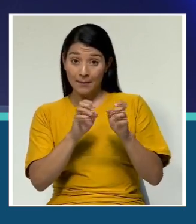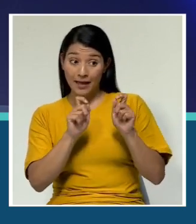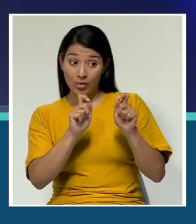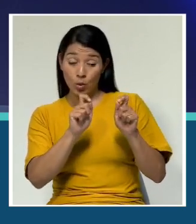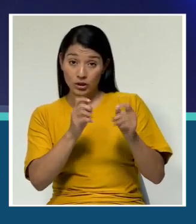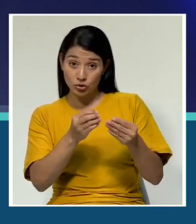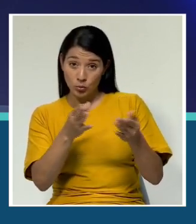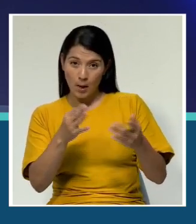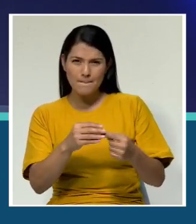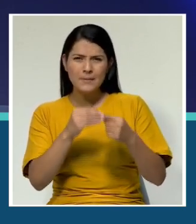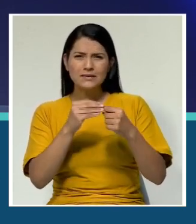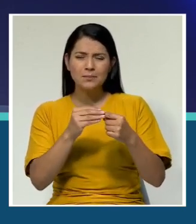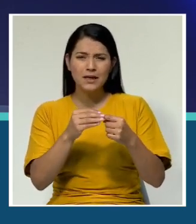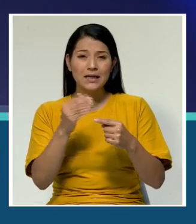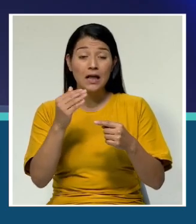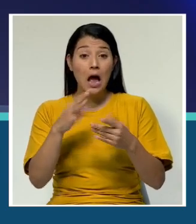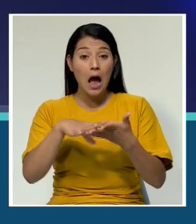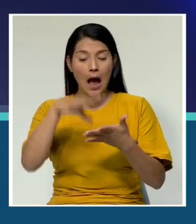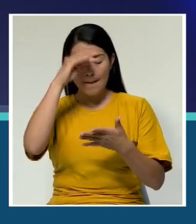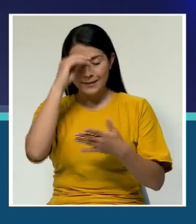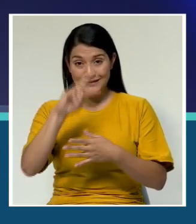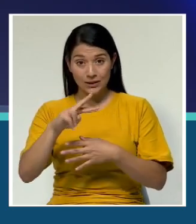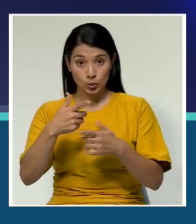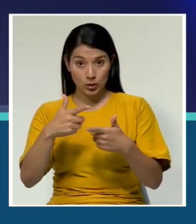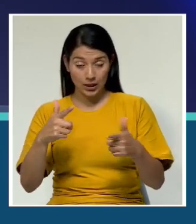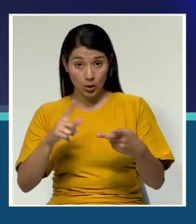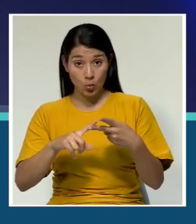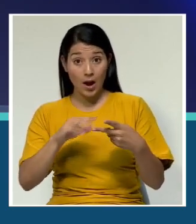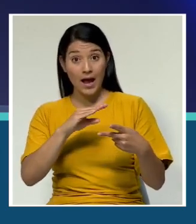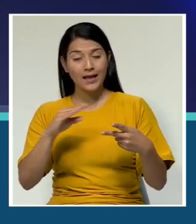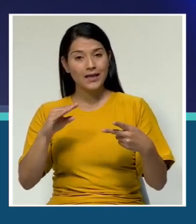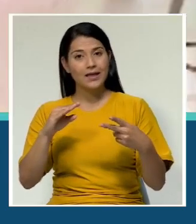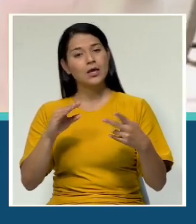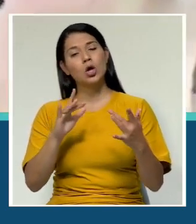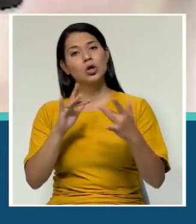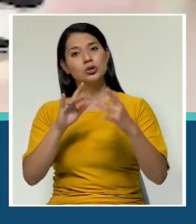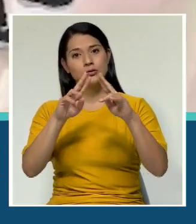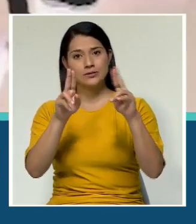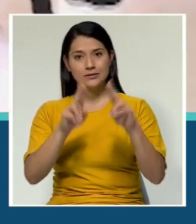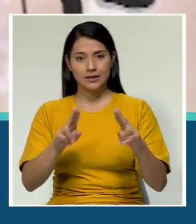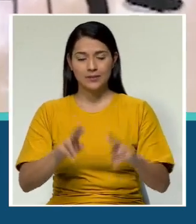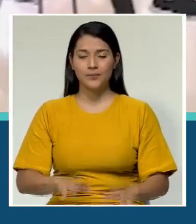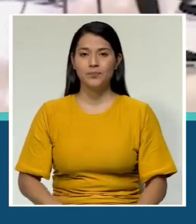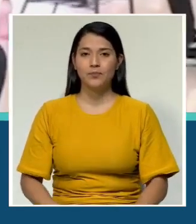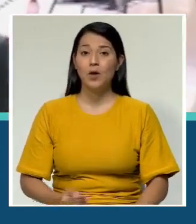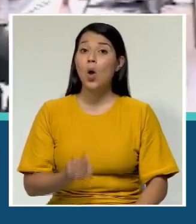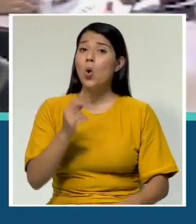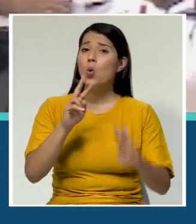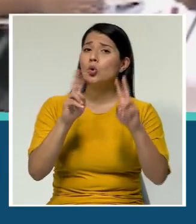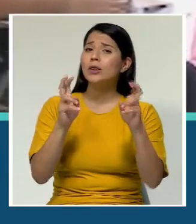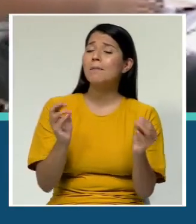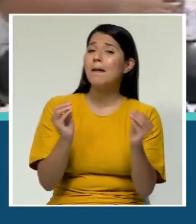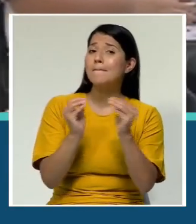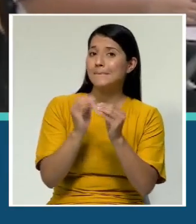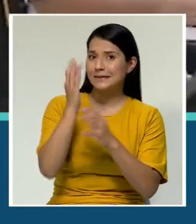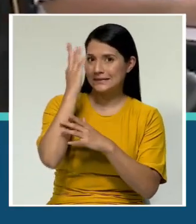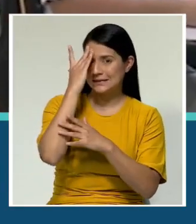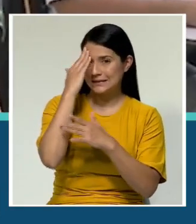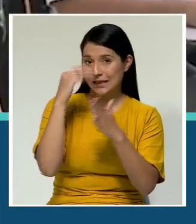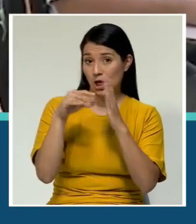que es urgente que la nueva ministra modernice la enseñanza pública, especialmente en temas de manejo de un segundo idioma y de